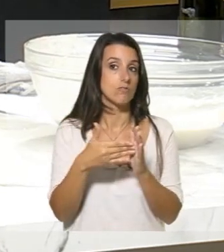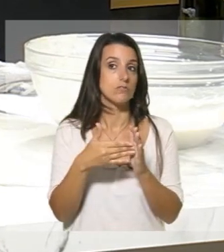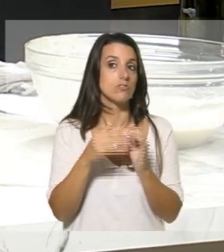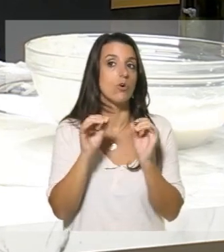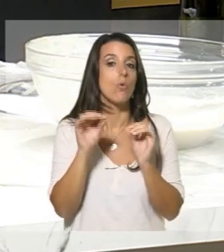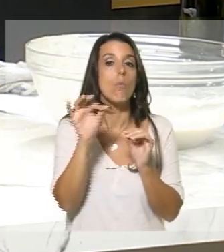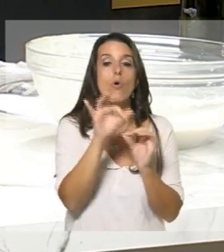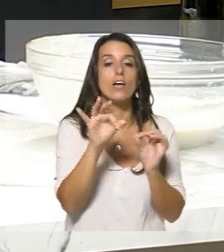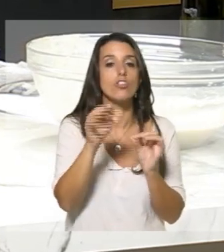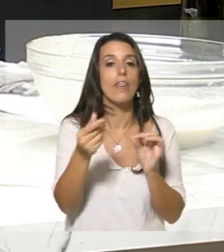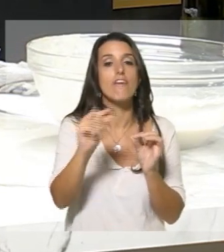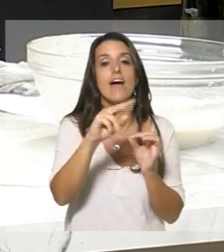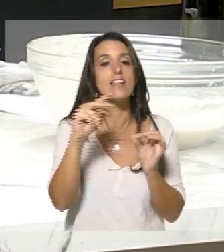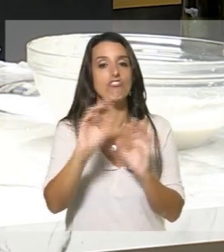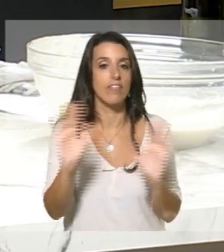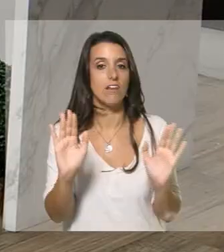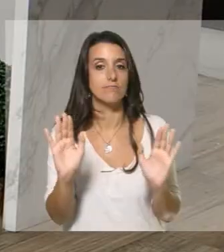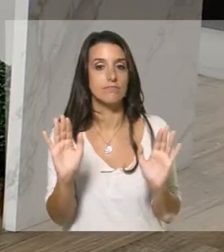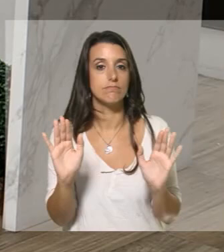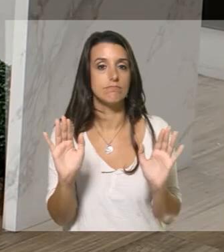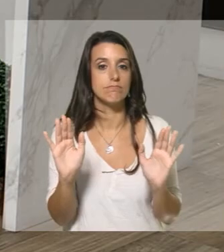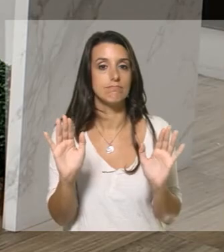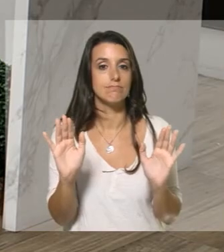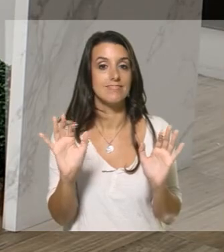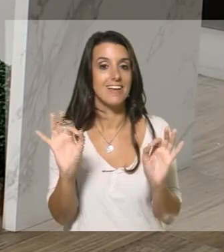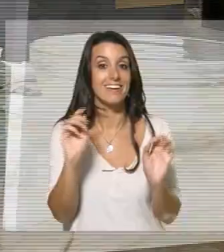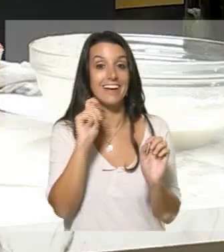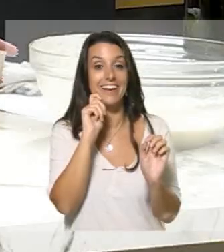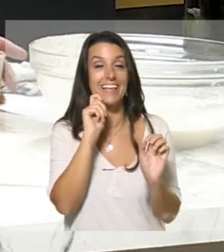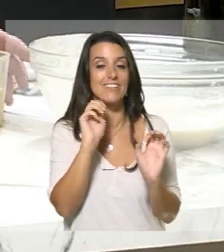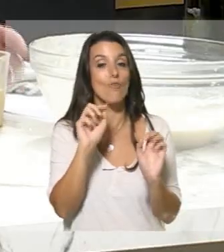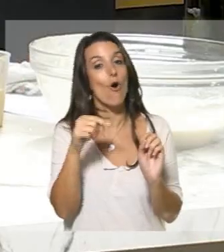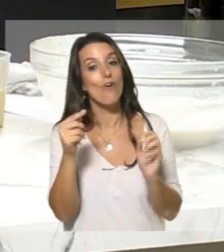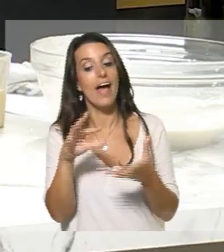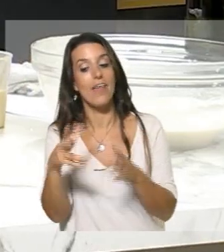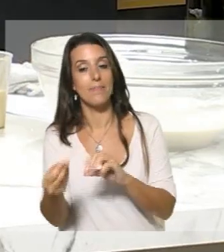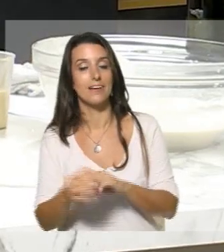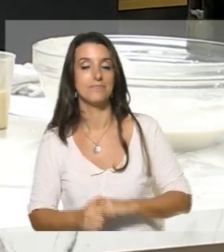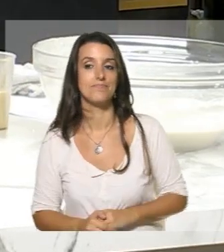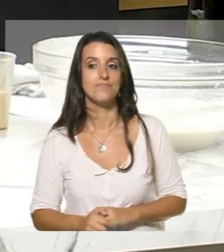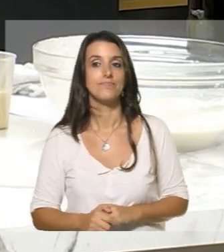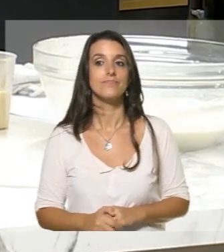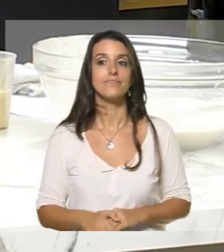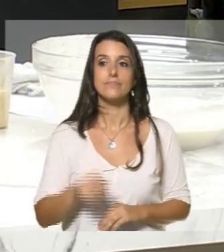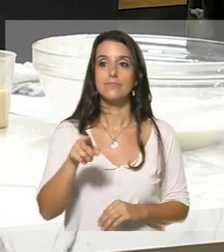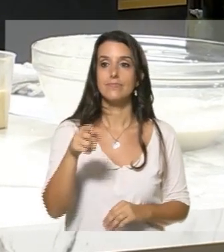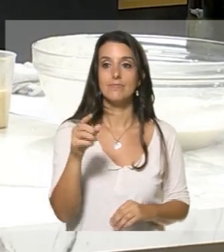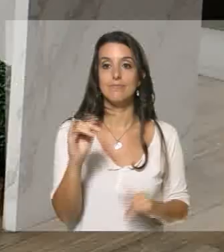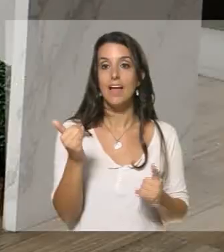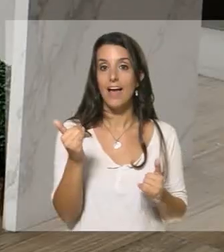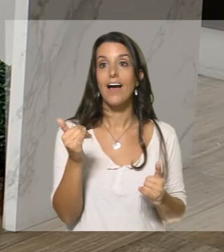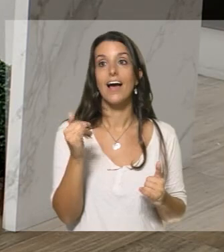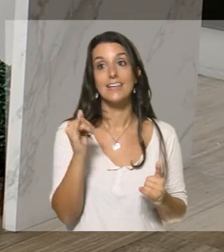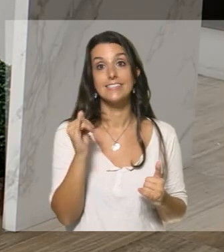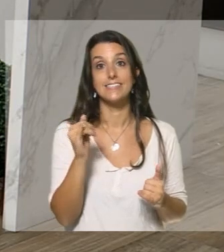perfumadito con un poquito de vainilla, por ejemplo, y ya está. Qué rico. Y ahí tenemos otra opción. Ahí tenemos los Alibaba. Ahí va,